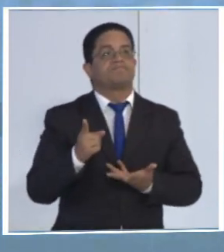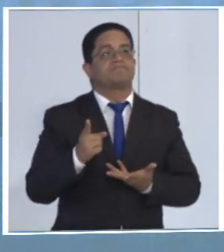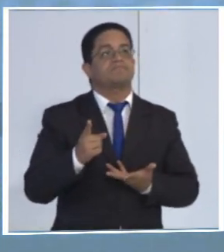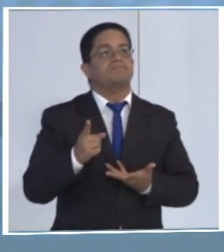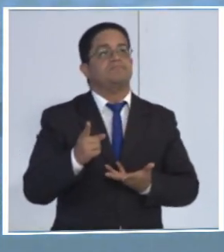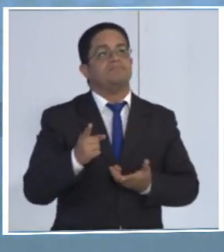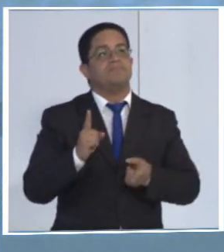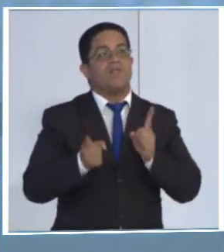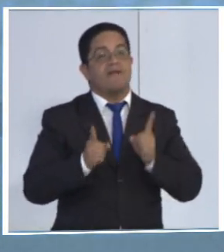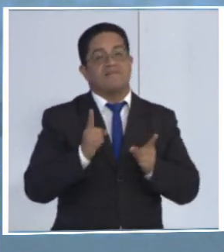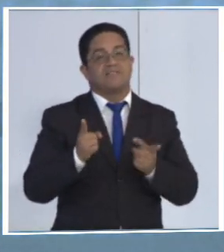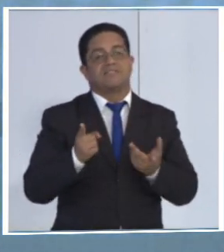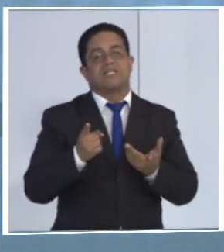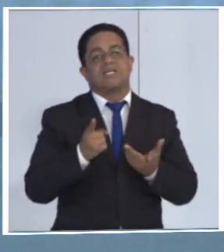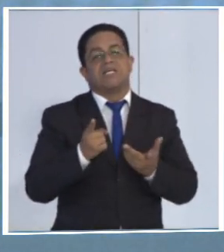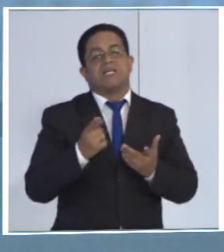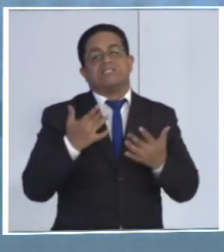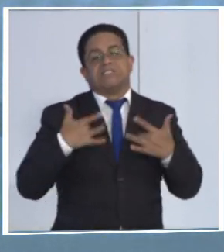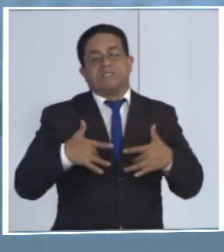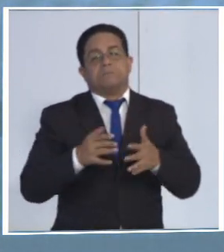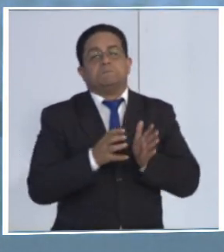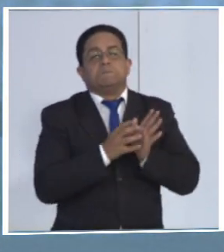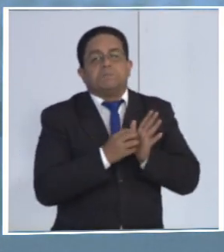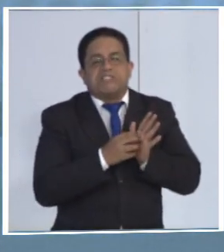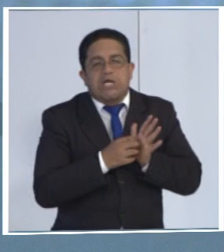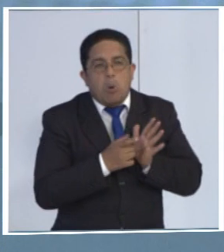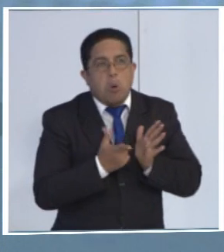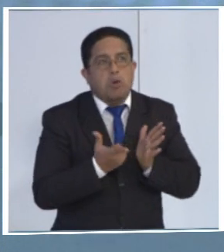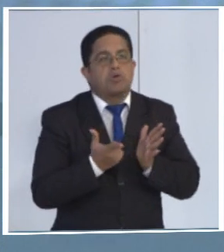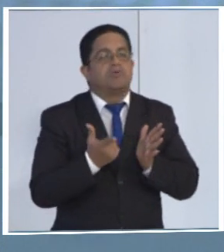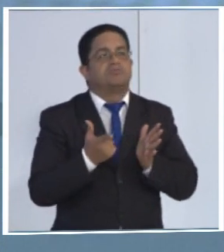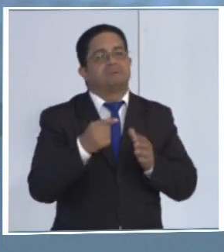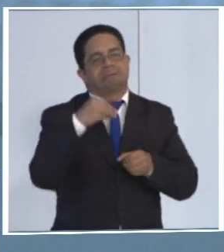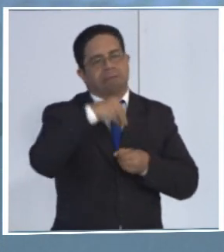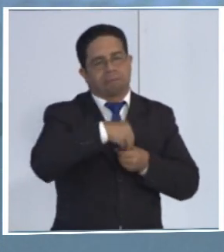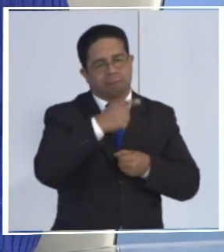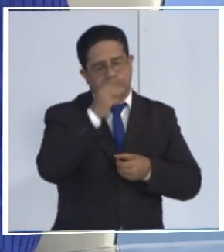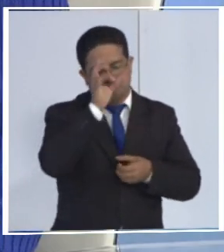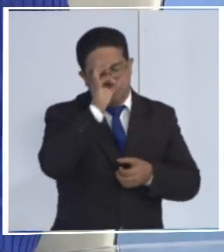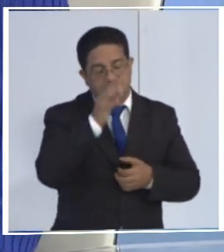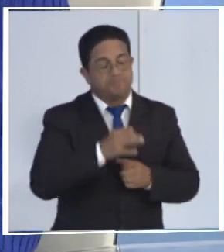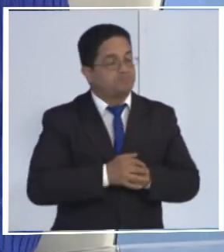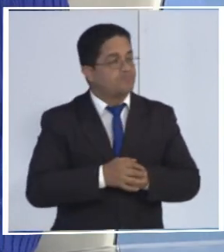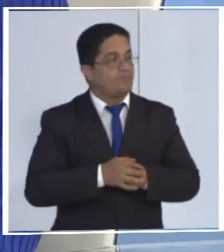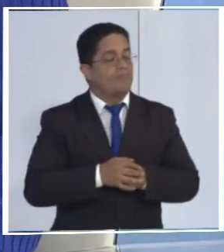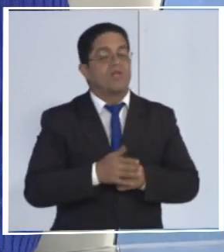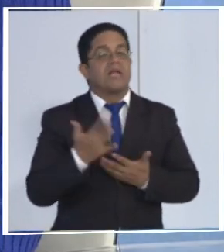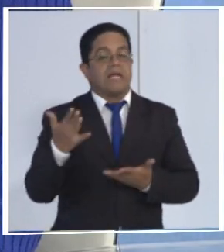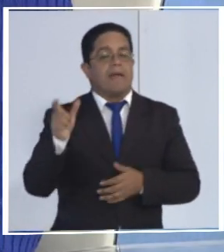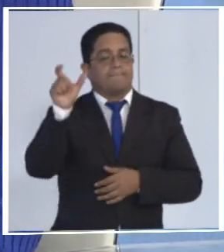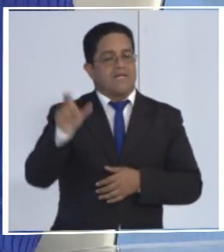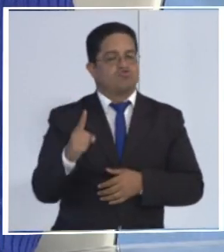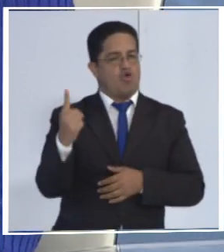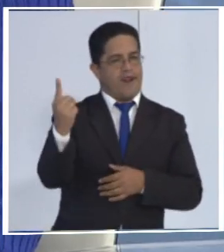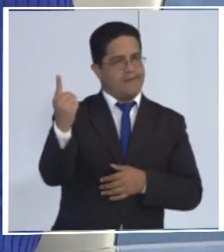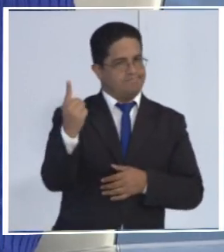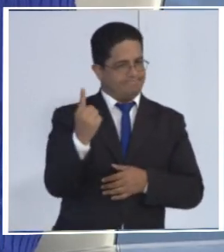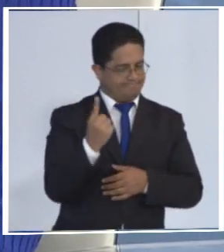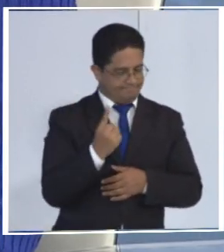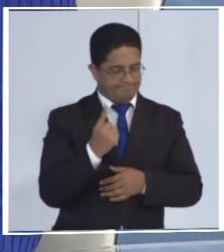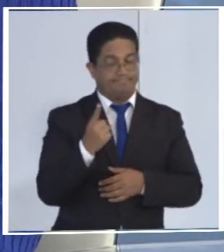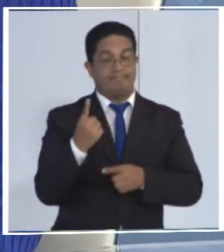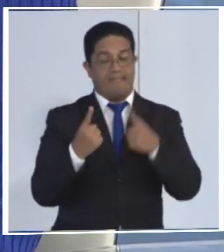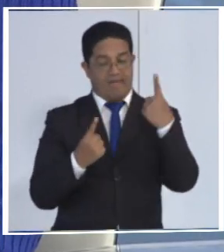solamente síntomas de picor, de humedad Y o de secreción. manchado de la ropa. Sí. Cuando llega el paciente ya con